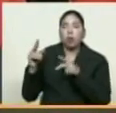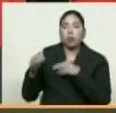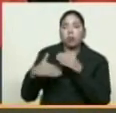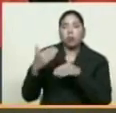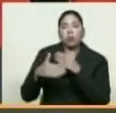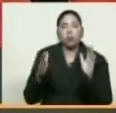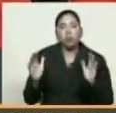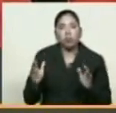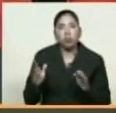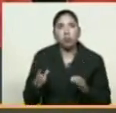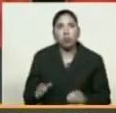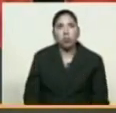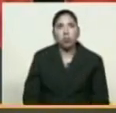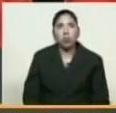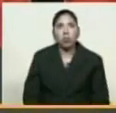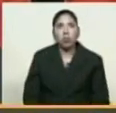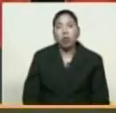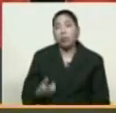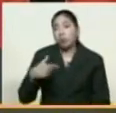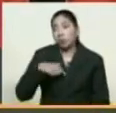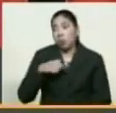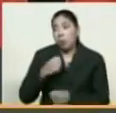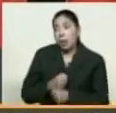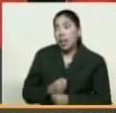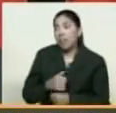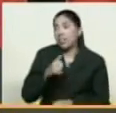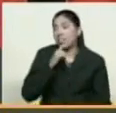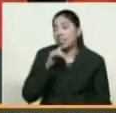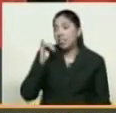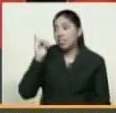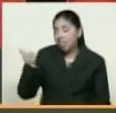avanzan. Vamos a esperar qué instrucción le dan.